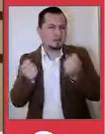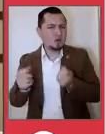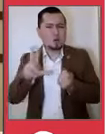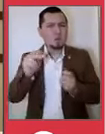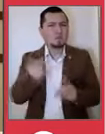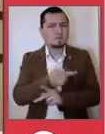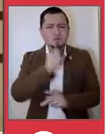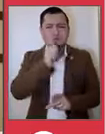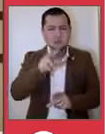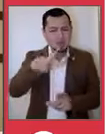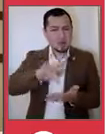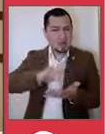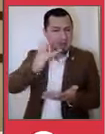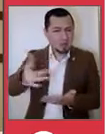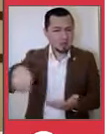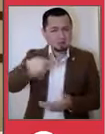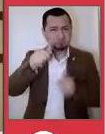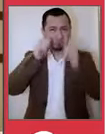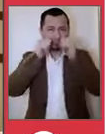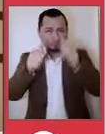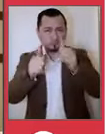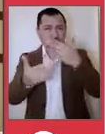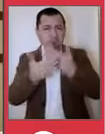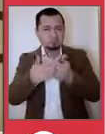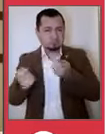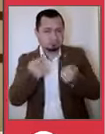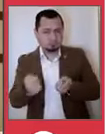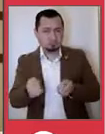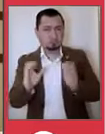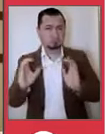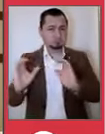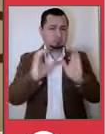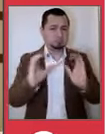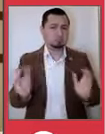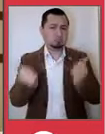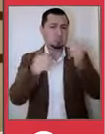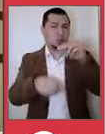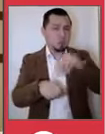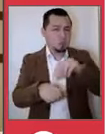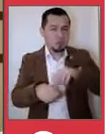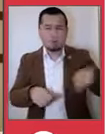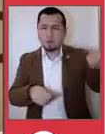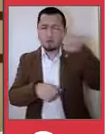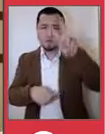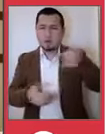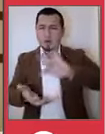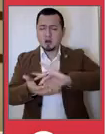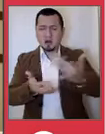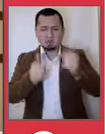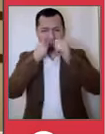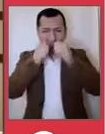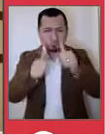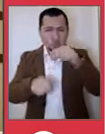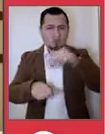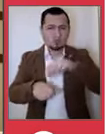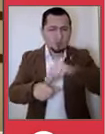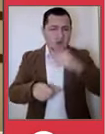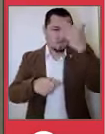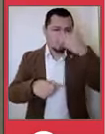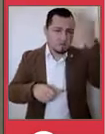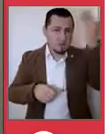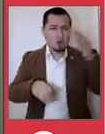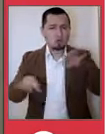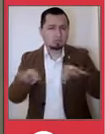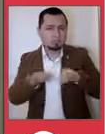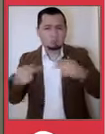ello mi agradecimiento y mi reconocimiento a quienes están jugando la vida para cuidarnos a todos nuestros médicos nuestras enfermeras nuestros doctores doctoras a todo el